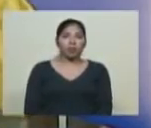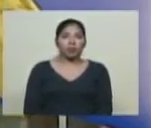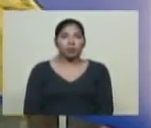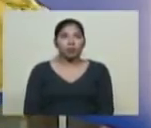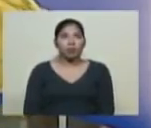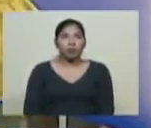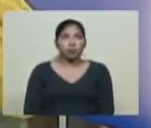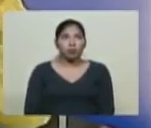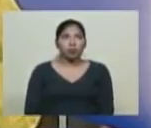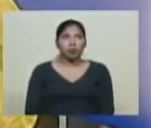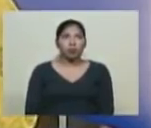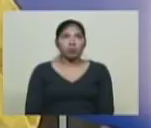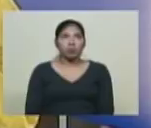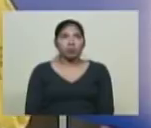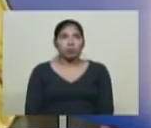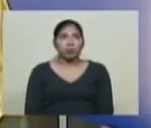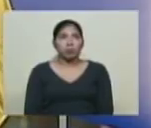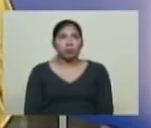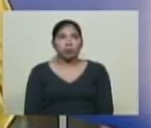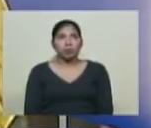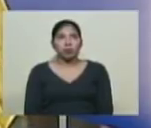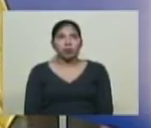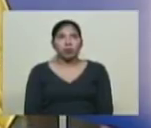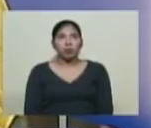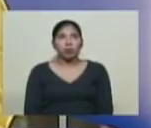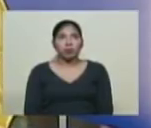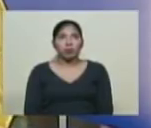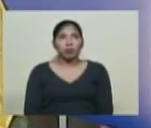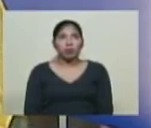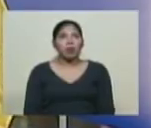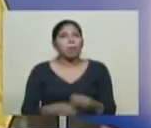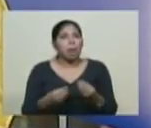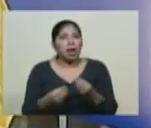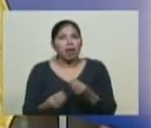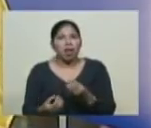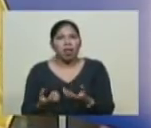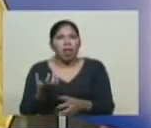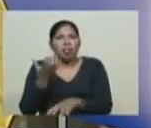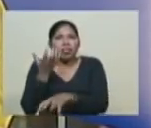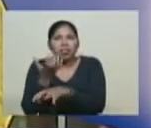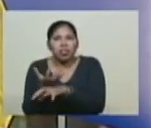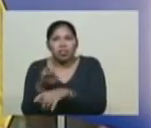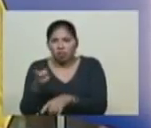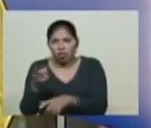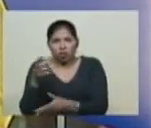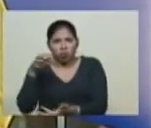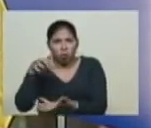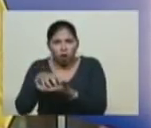Hay un debate otra vez en América. ¿Para qué es el Estado? Y a quienes dicen